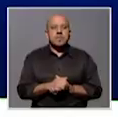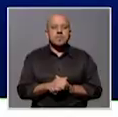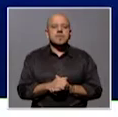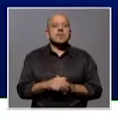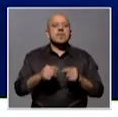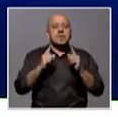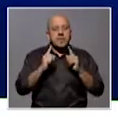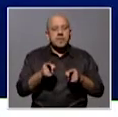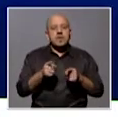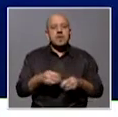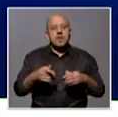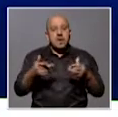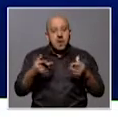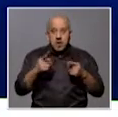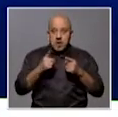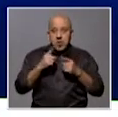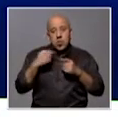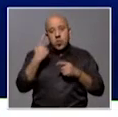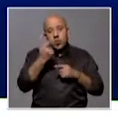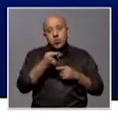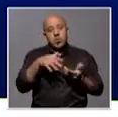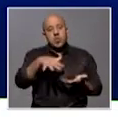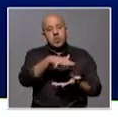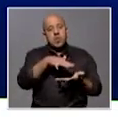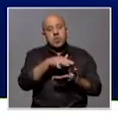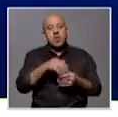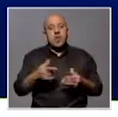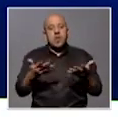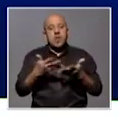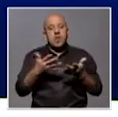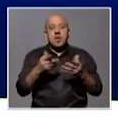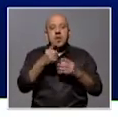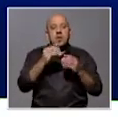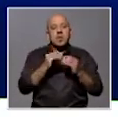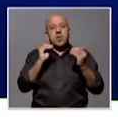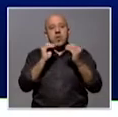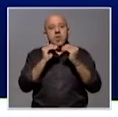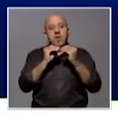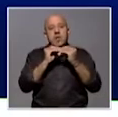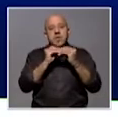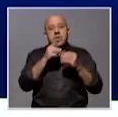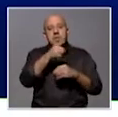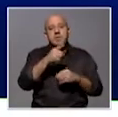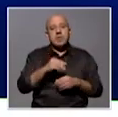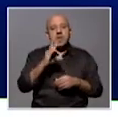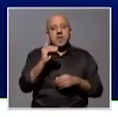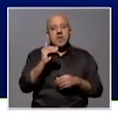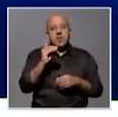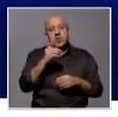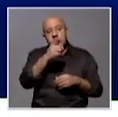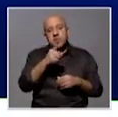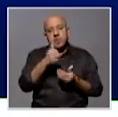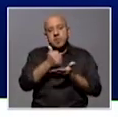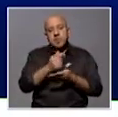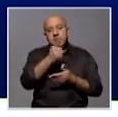Y otra actividad se está desarrollando en otro punto de la ciudad, porque nos vamos a la Ciudad Vieja, donde se encuentra nuestro compañero Diego Martini